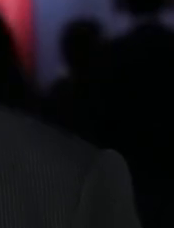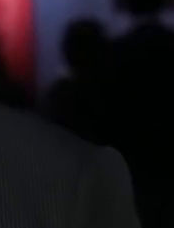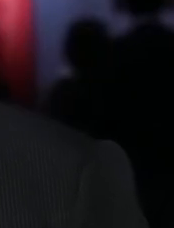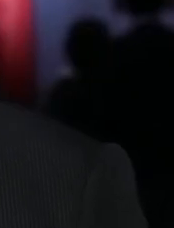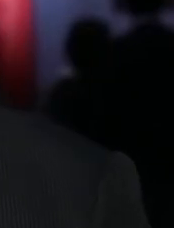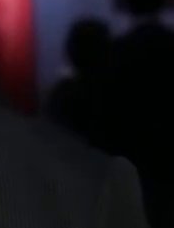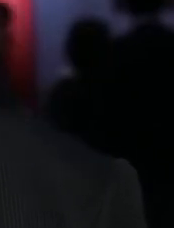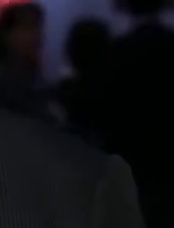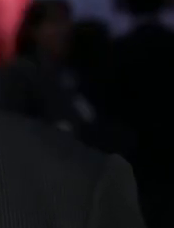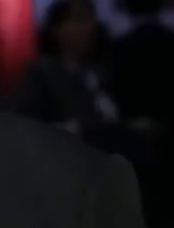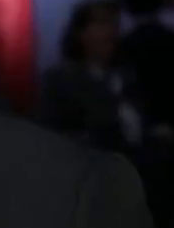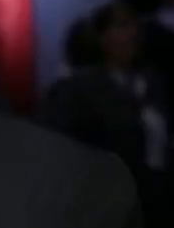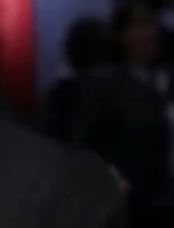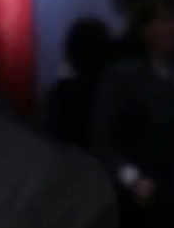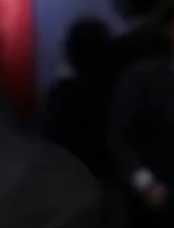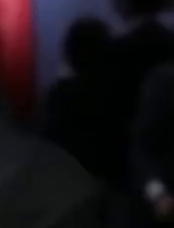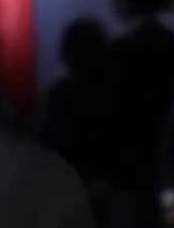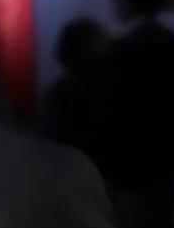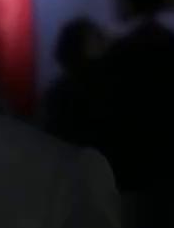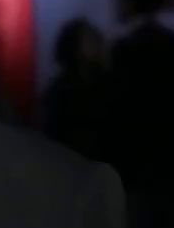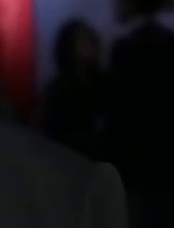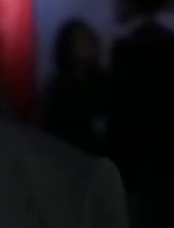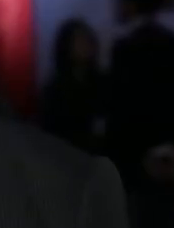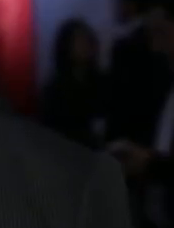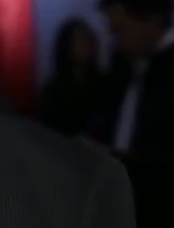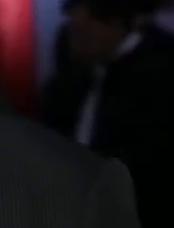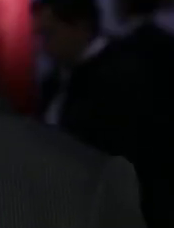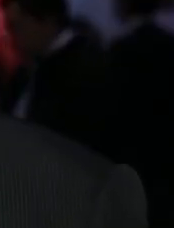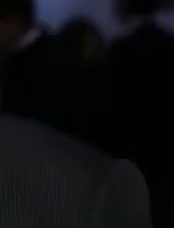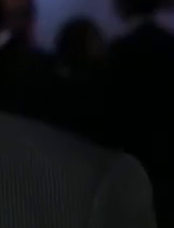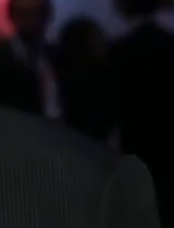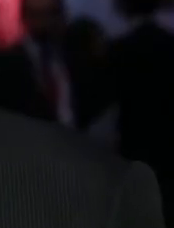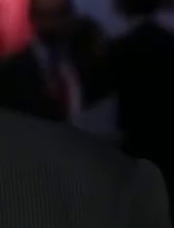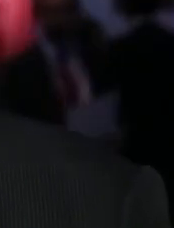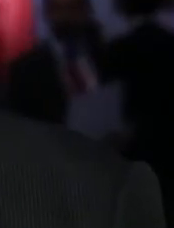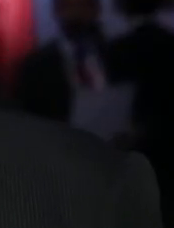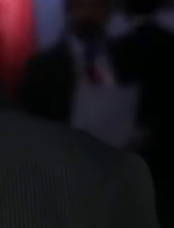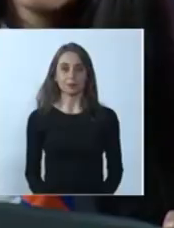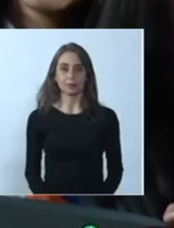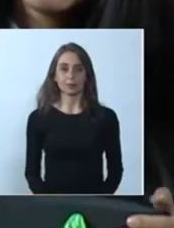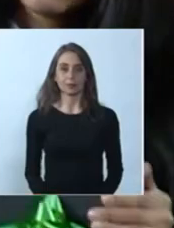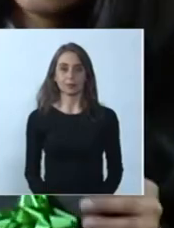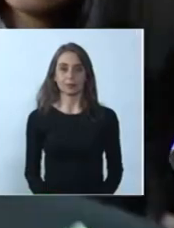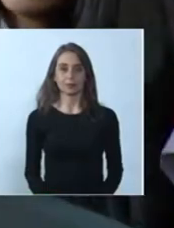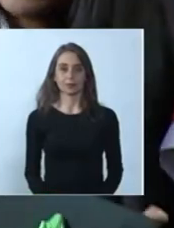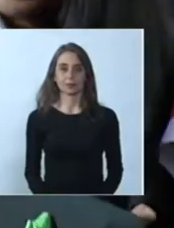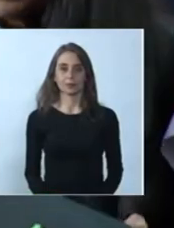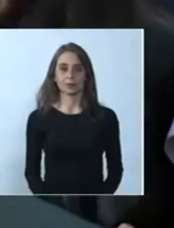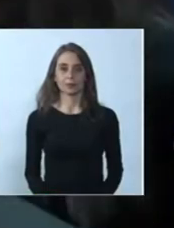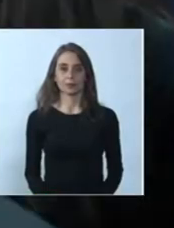este caso y que de esa manera ellas vayan generando un discurso también constructivo hacia la sociedad.